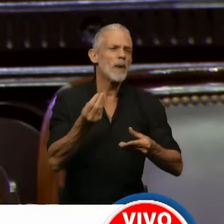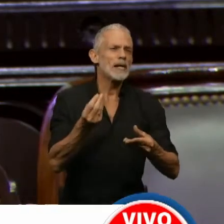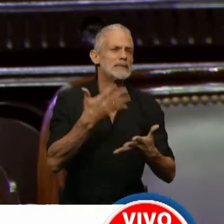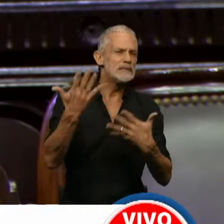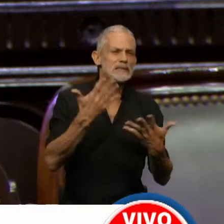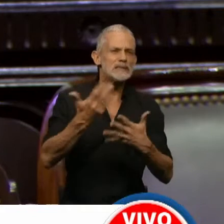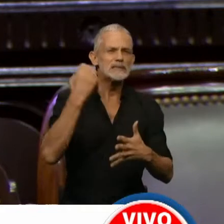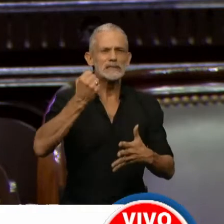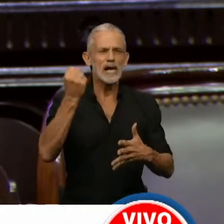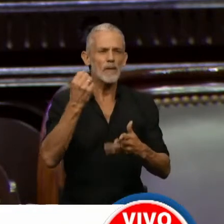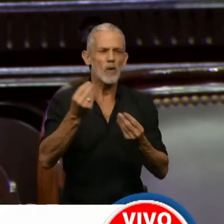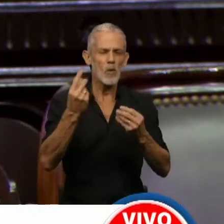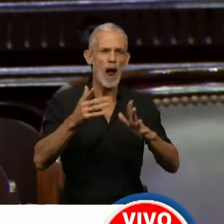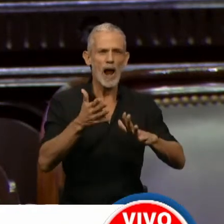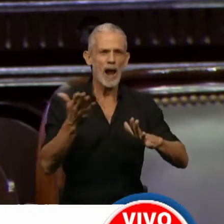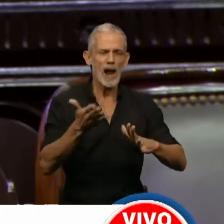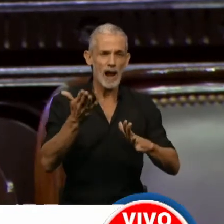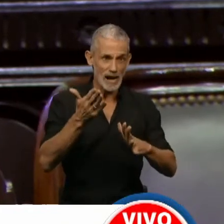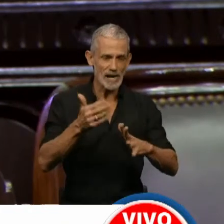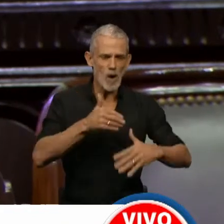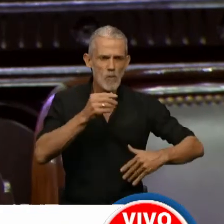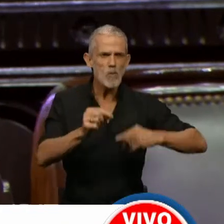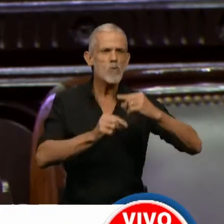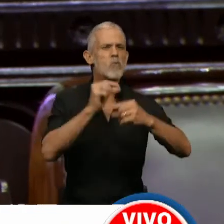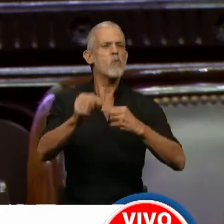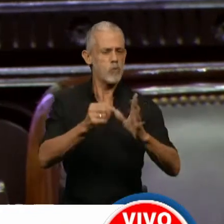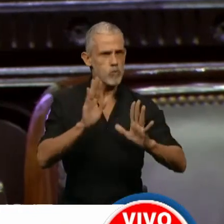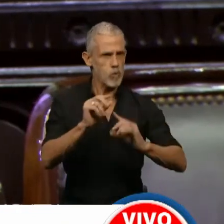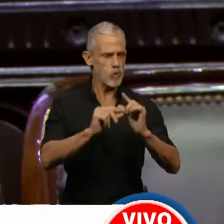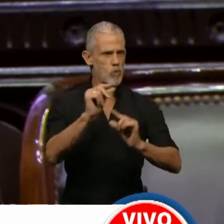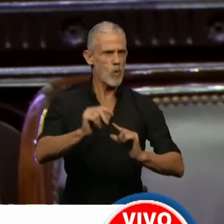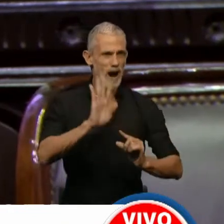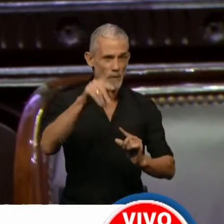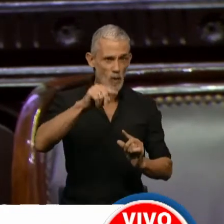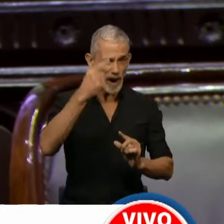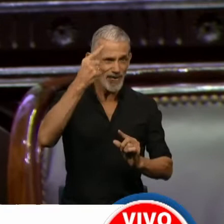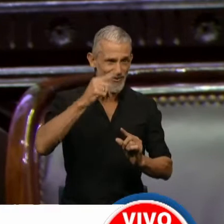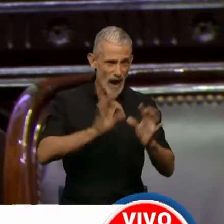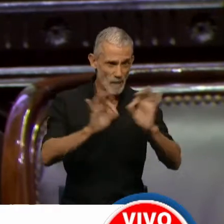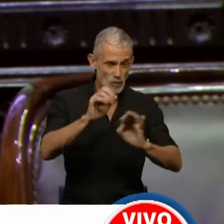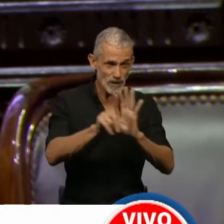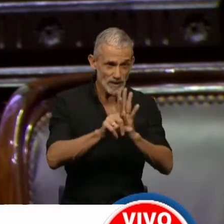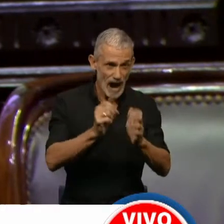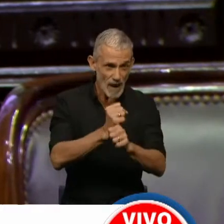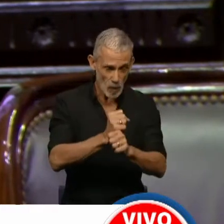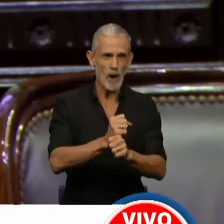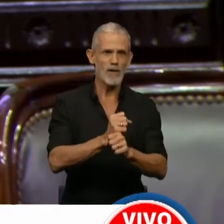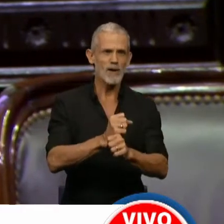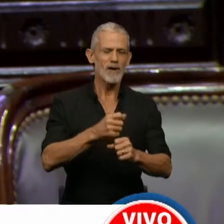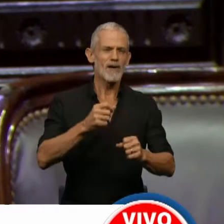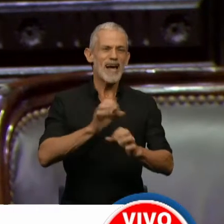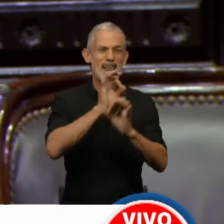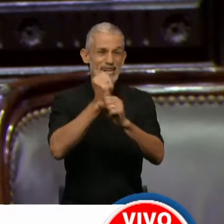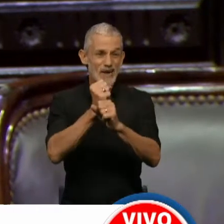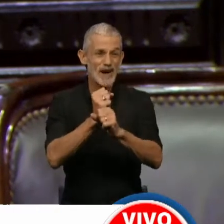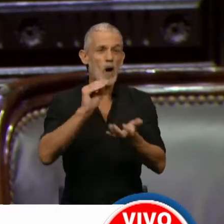la progresividad, esa progresividad que necesita el impuesto, porque a partir de esta iniciativa ningún trabajador va a pagar